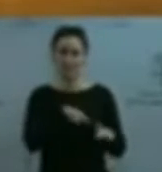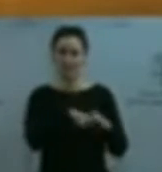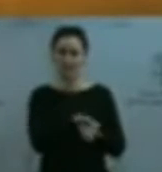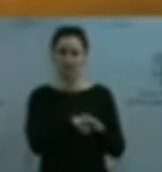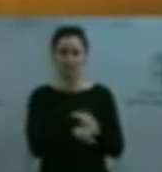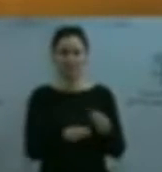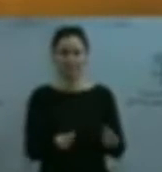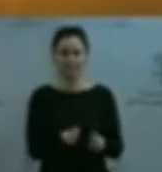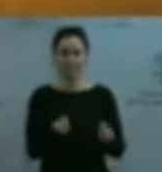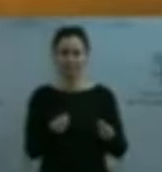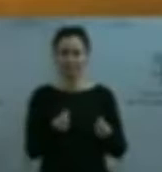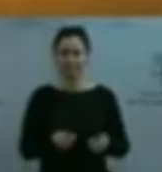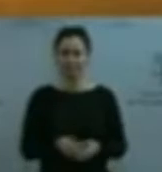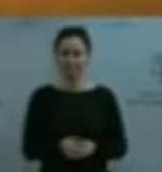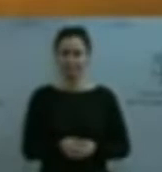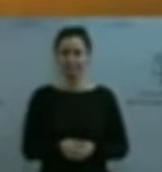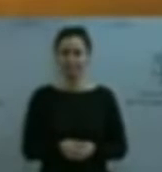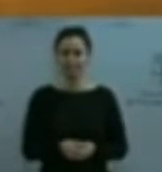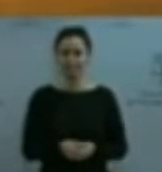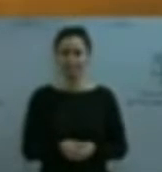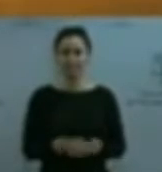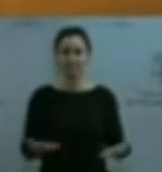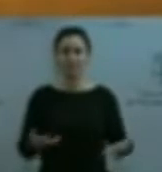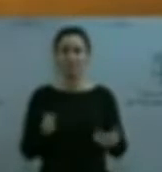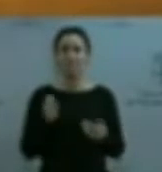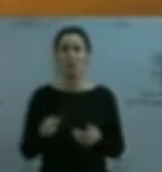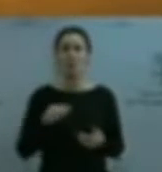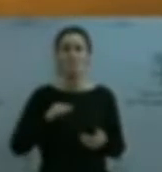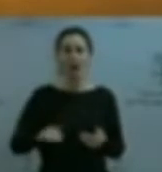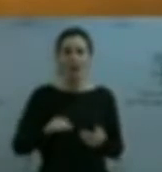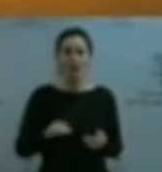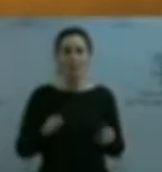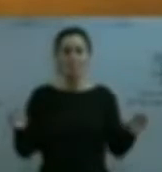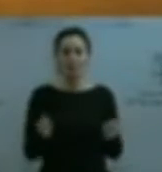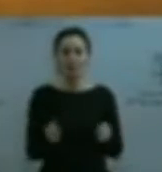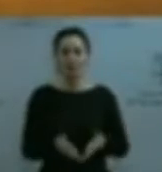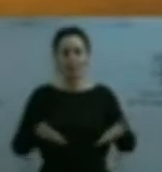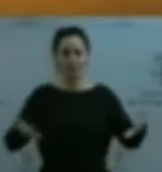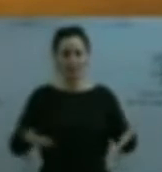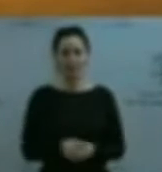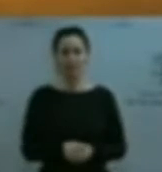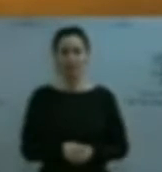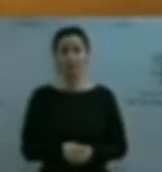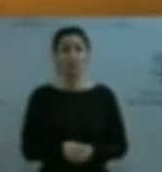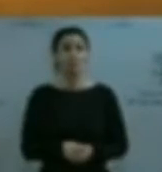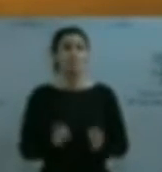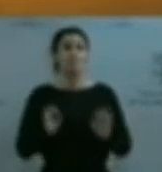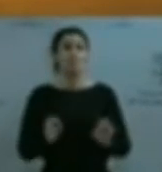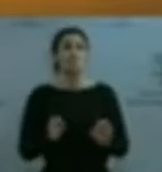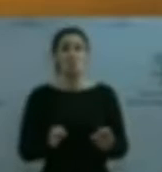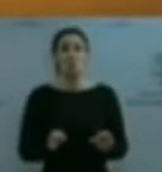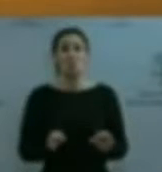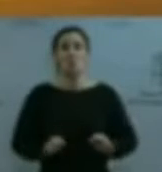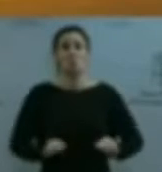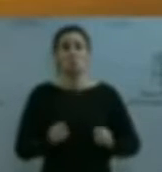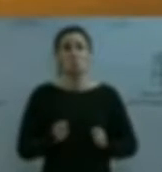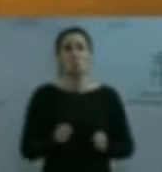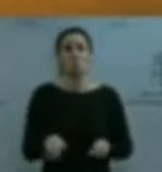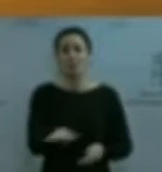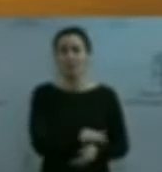malos o lo peor en lo pequeño y en lo grande. Lo mismo desarrollan zonas de actividades logísticas durante años y gastan cientos de millones